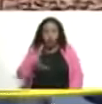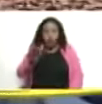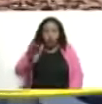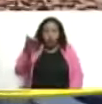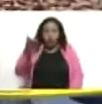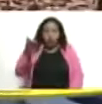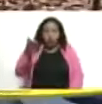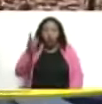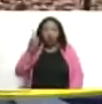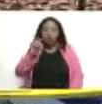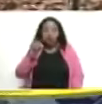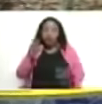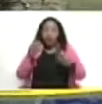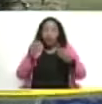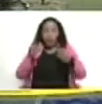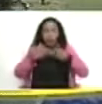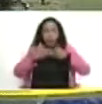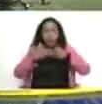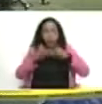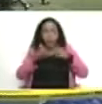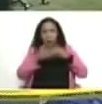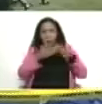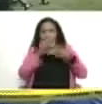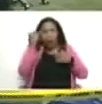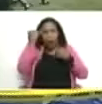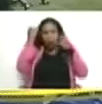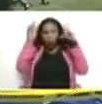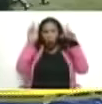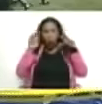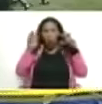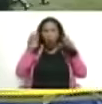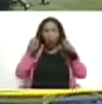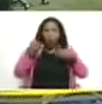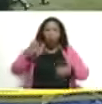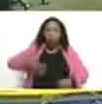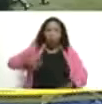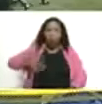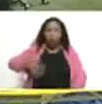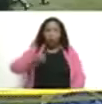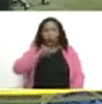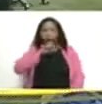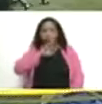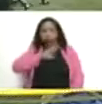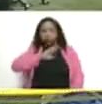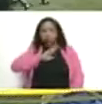también de renacimiento de nuestra reclamación histórica, de nuestros derechos históricos.